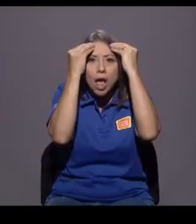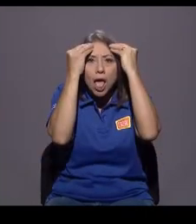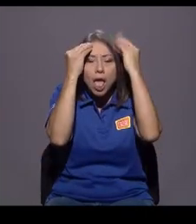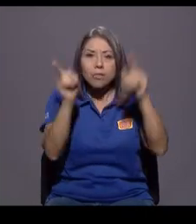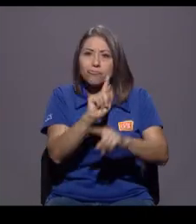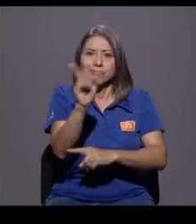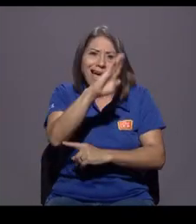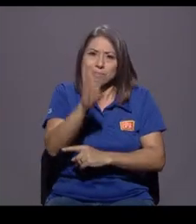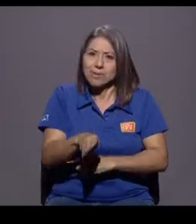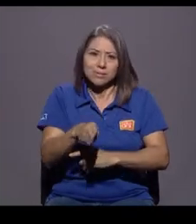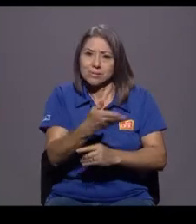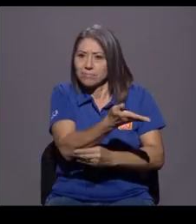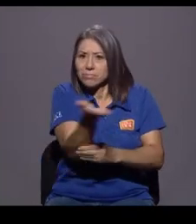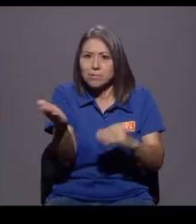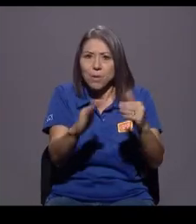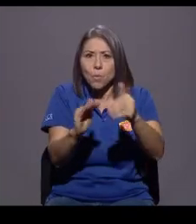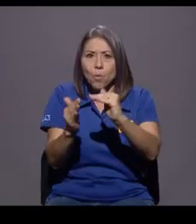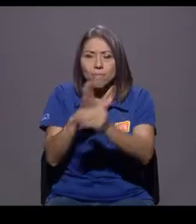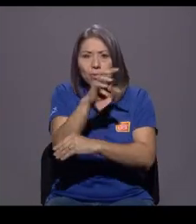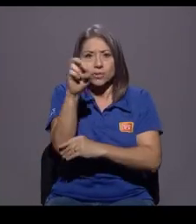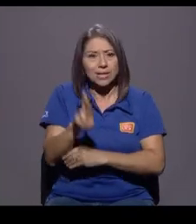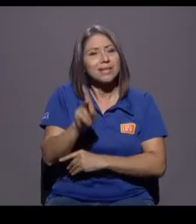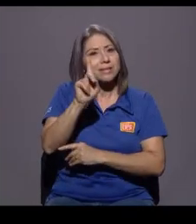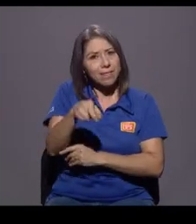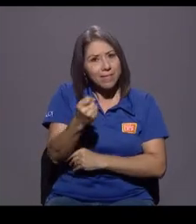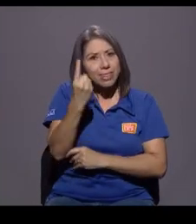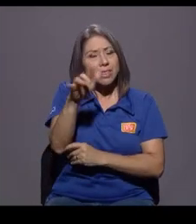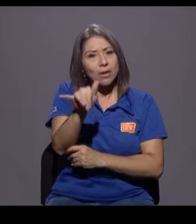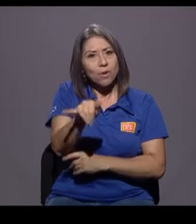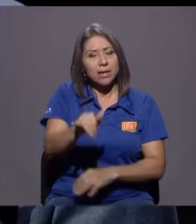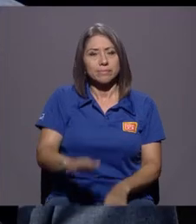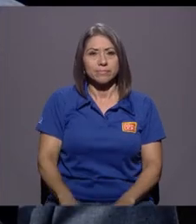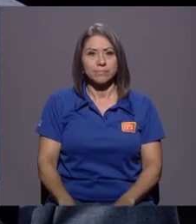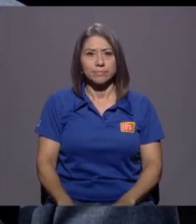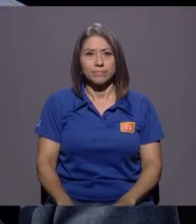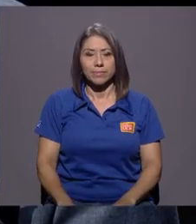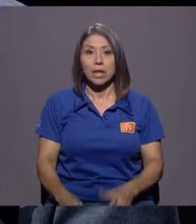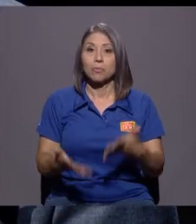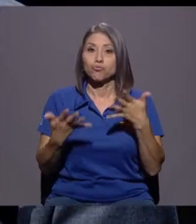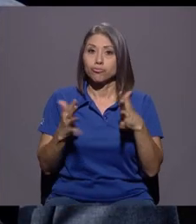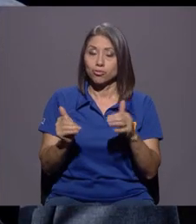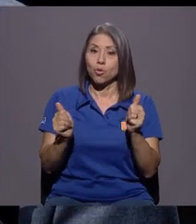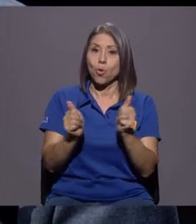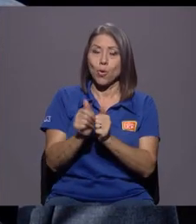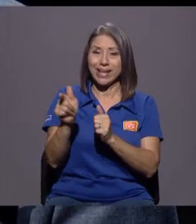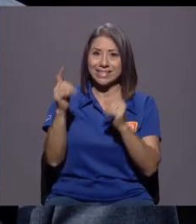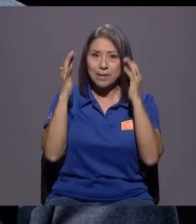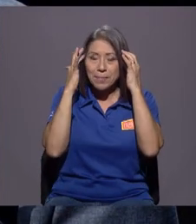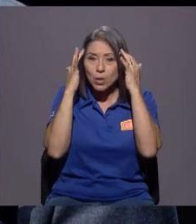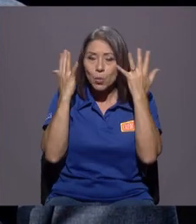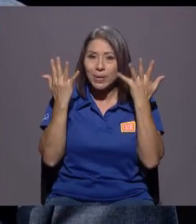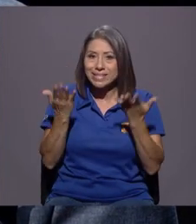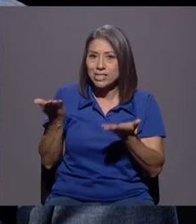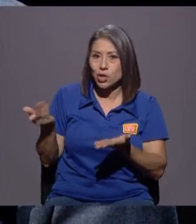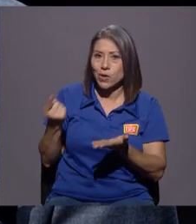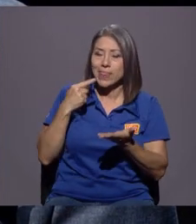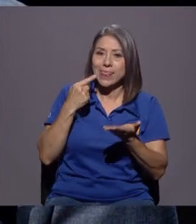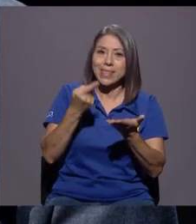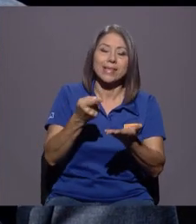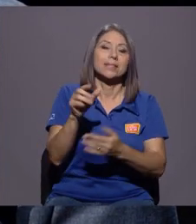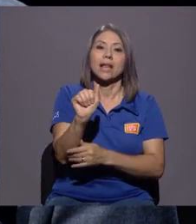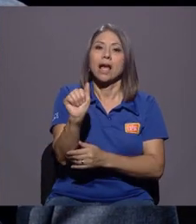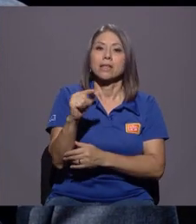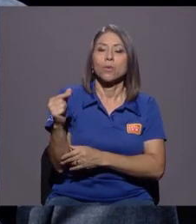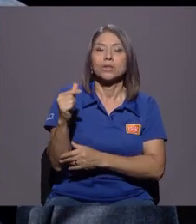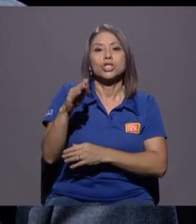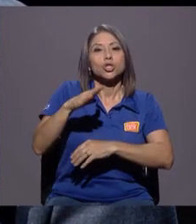Es el pueblo costarricense y yo creo que hay que entenderlo tal cual. Me voy con esa preocupación que nos pone Alejandra Gómez sobre